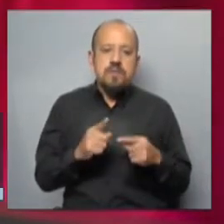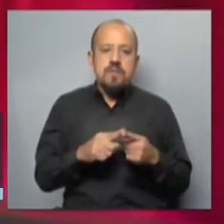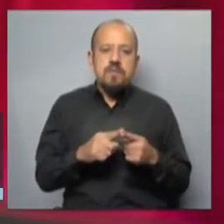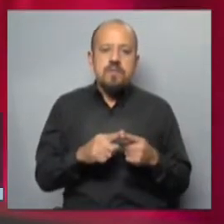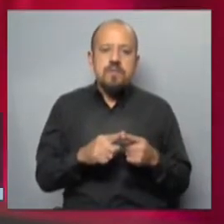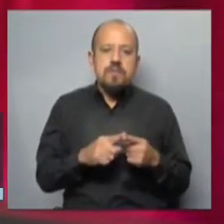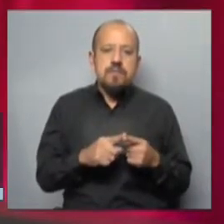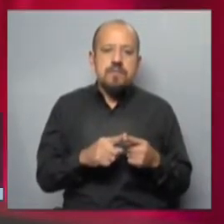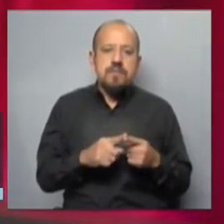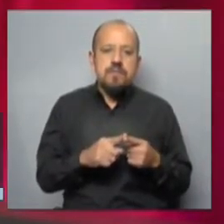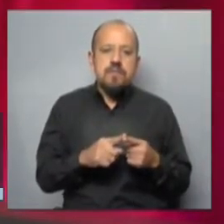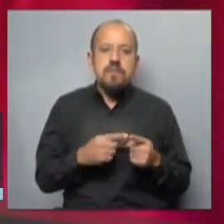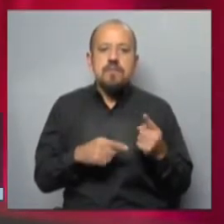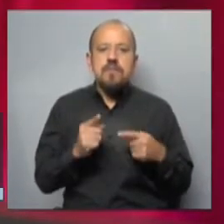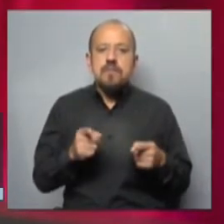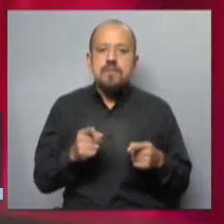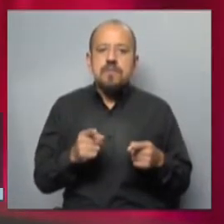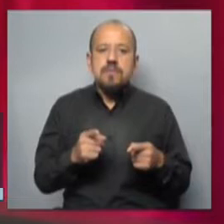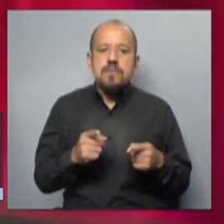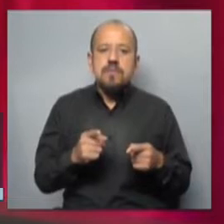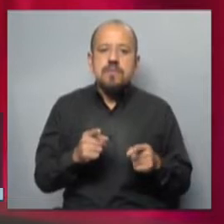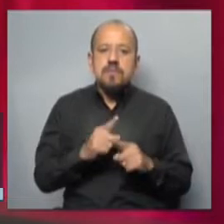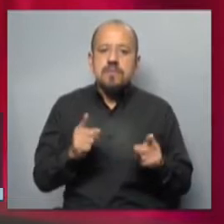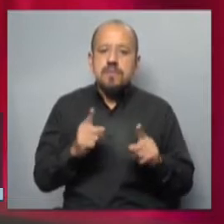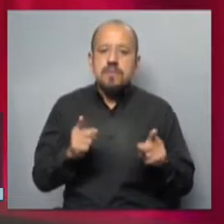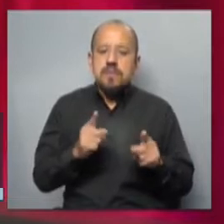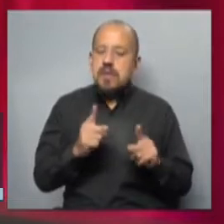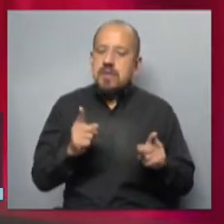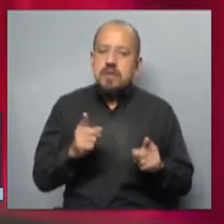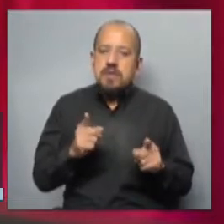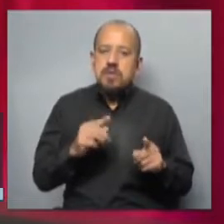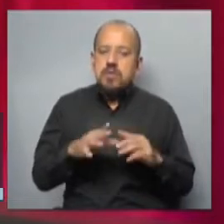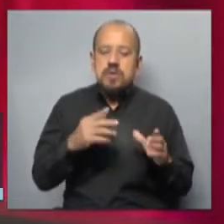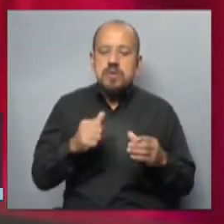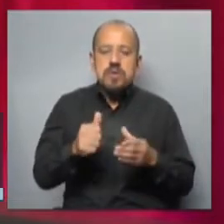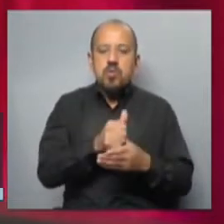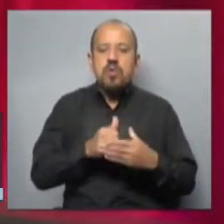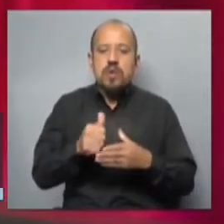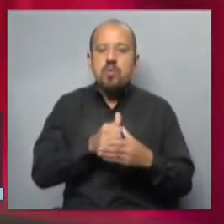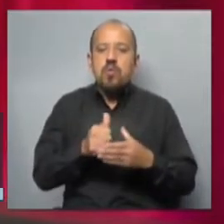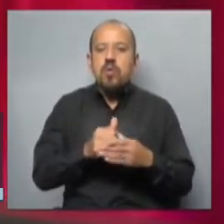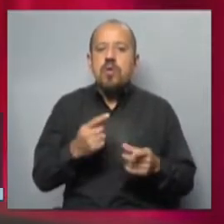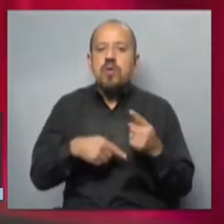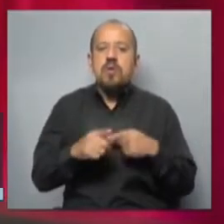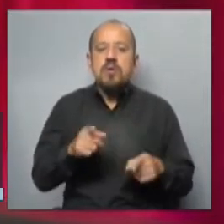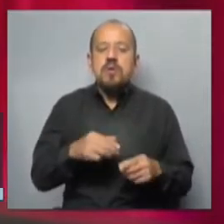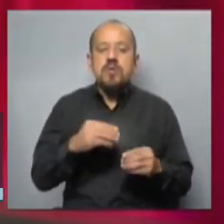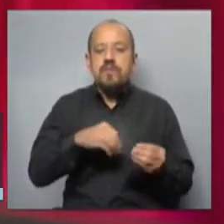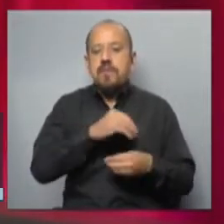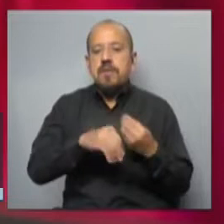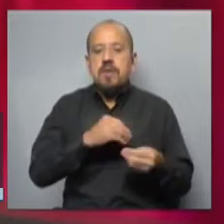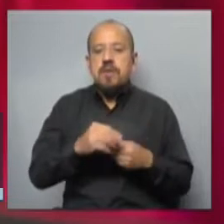expertos entonces eso primero eso nos favorece a las personas con autismo ni tampoco favorece a sus familias